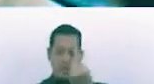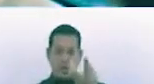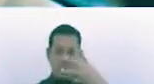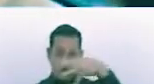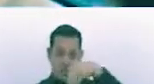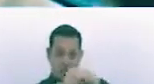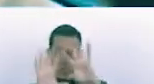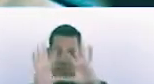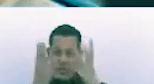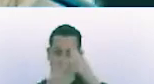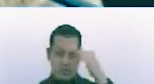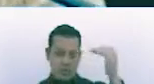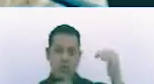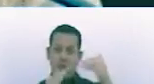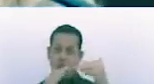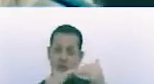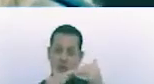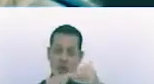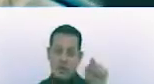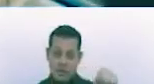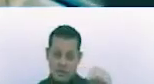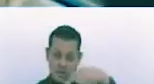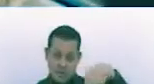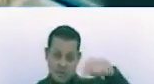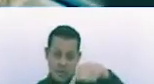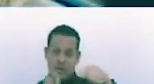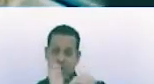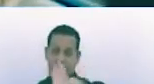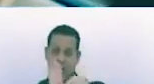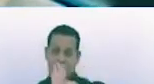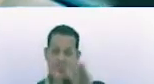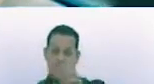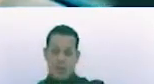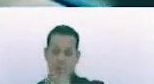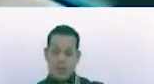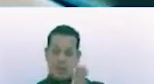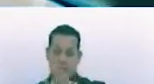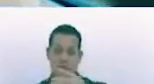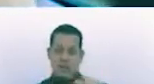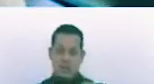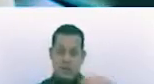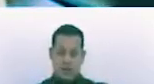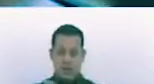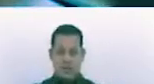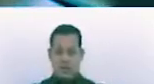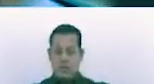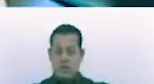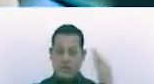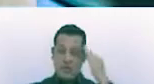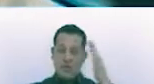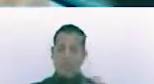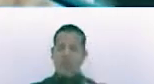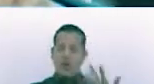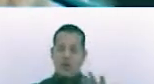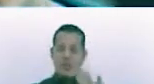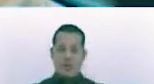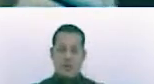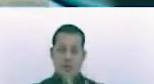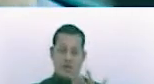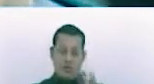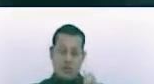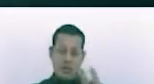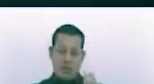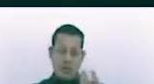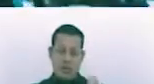en el extranjero, sino que ahora esos señores quieren negarse a que participen los que viven en El Salvador. ¿Saben por qué? Porque les tienen miedo.